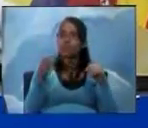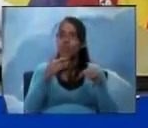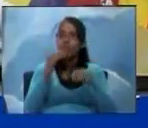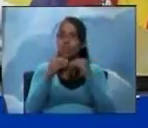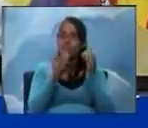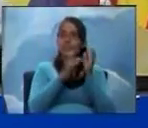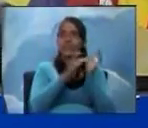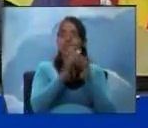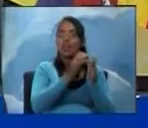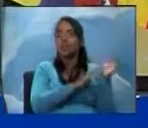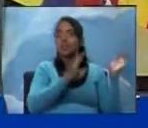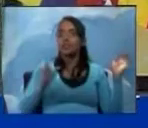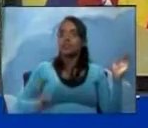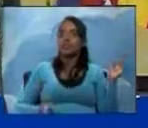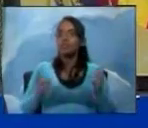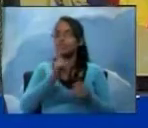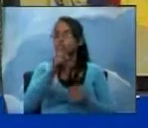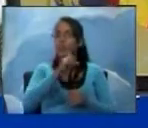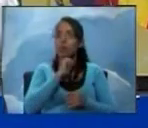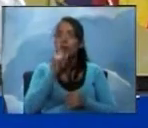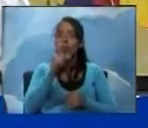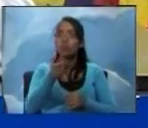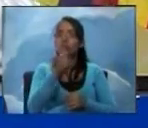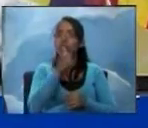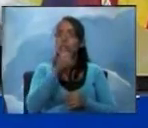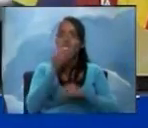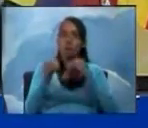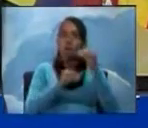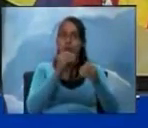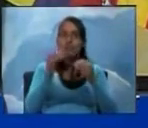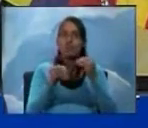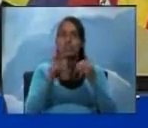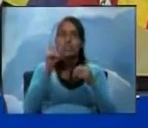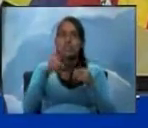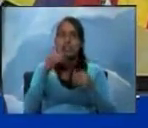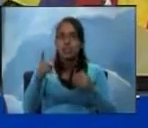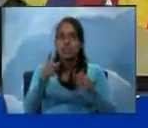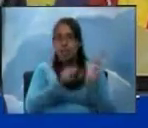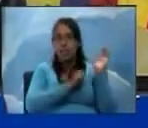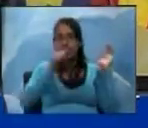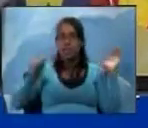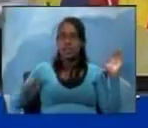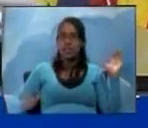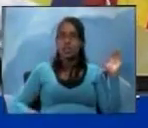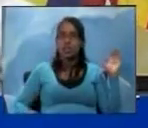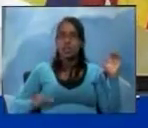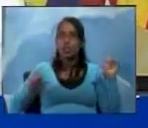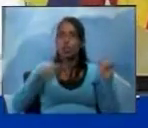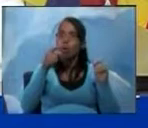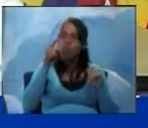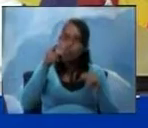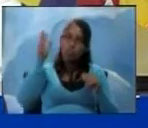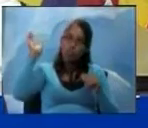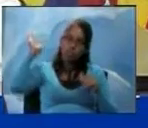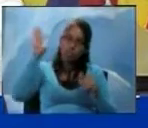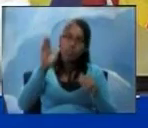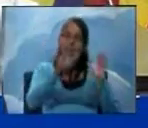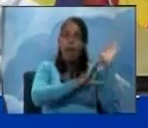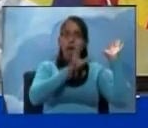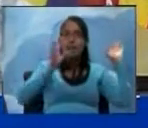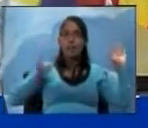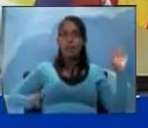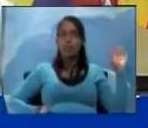hace Jesucristo. No eres tú quien lo hace, sino el Señor. Cuando tú vienes a